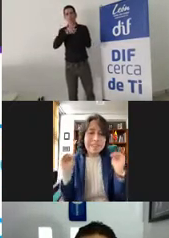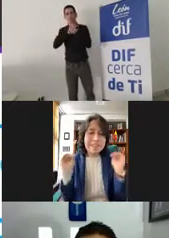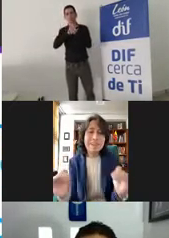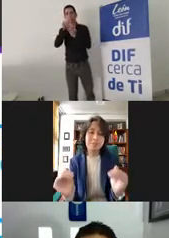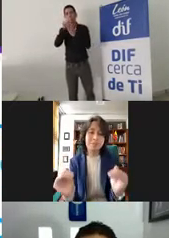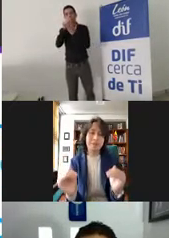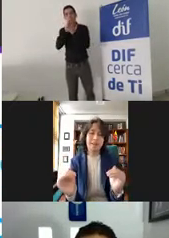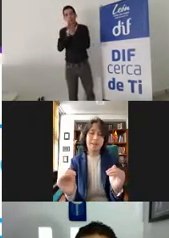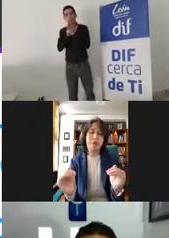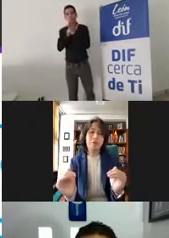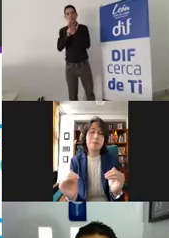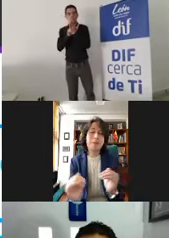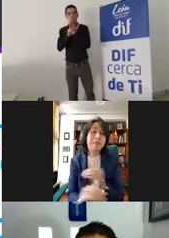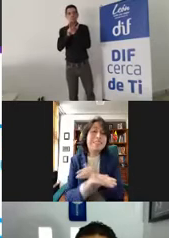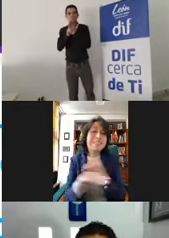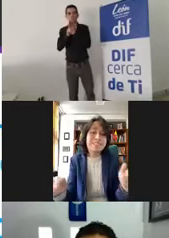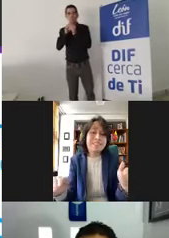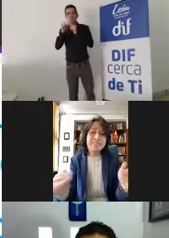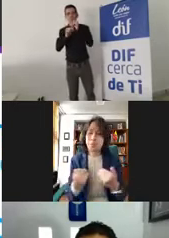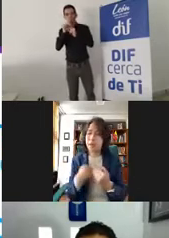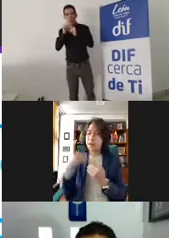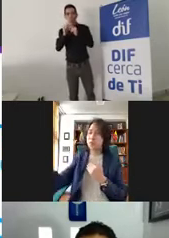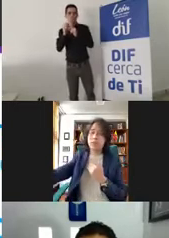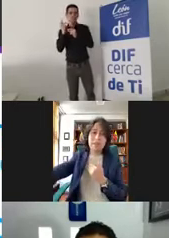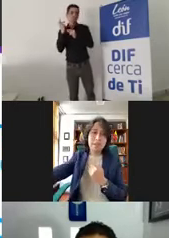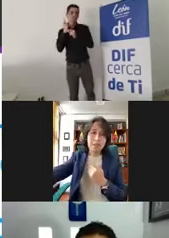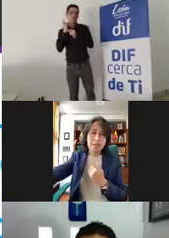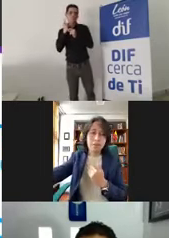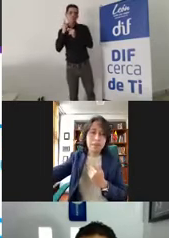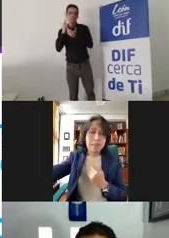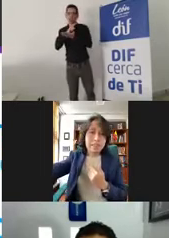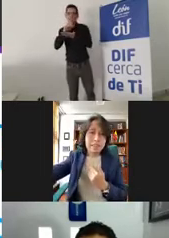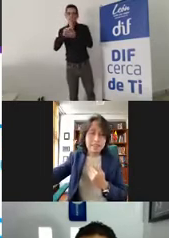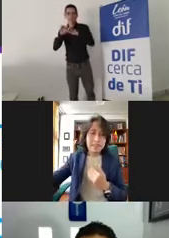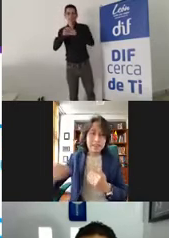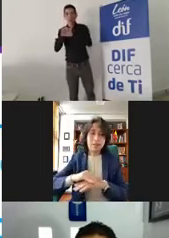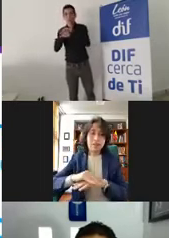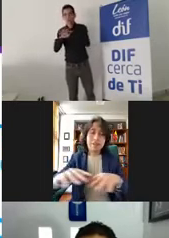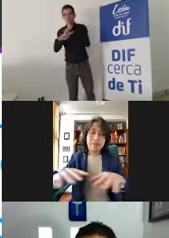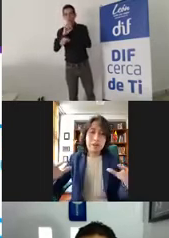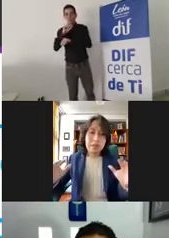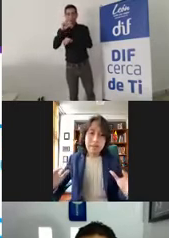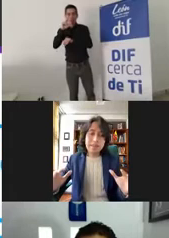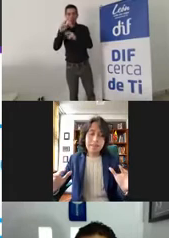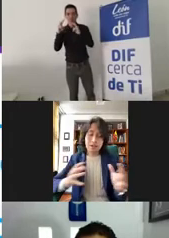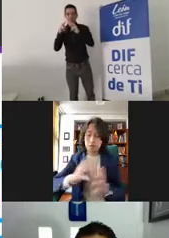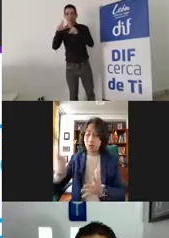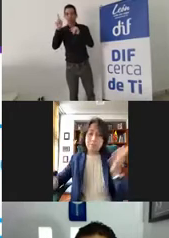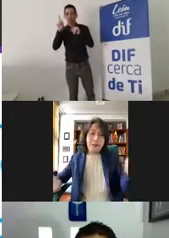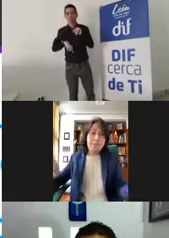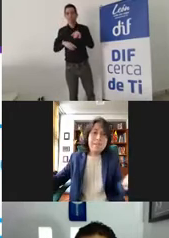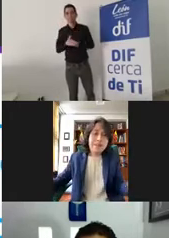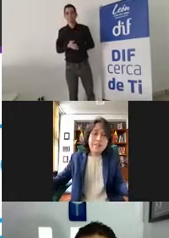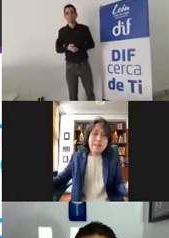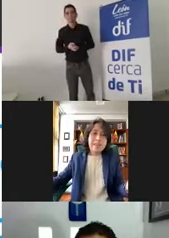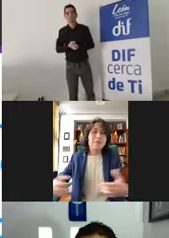pueda sentar en la misma mesa con personas distintas, que yo pueda reconocer que son diferentes, reconocer esa otra edad, de que no todo es